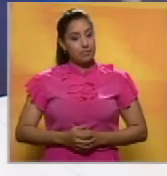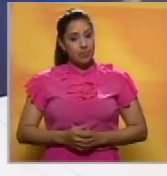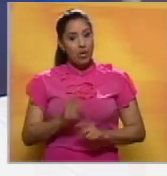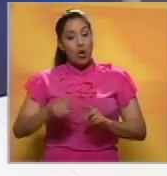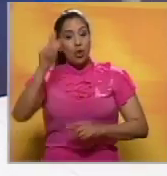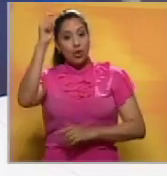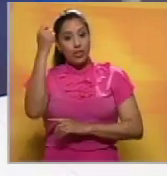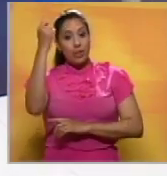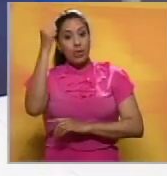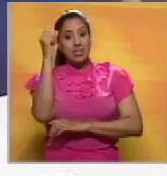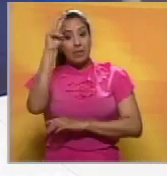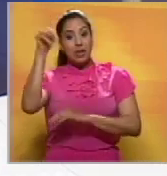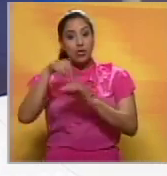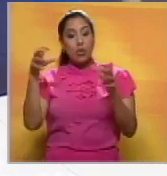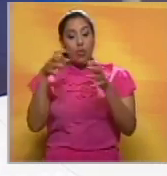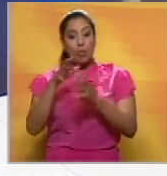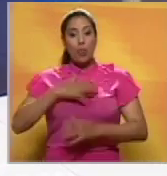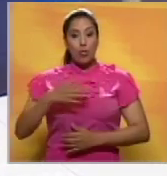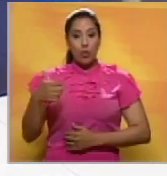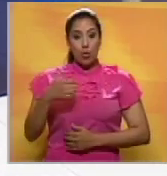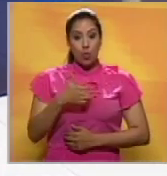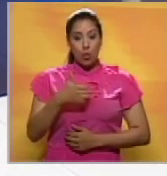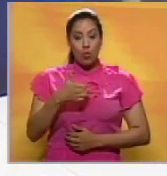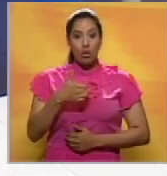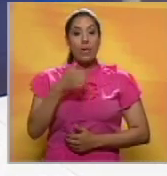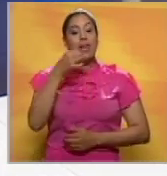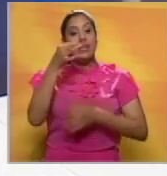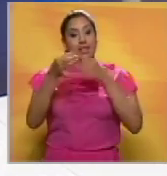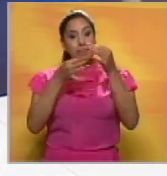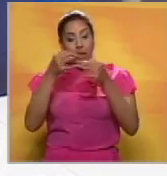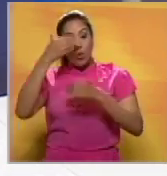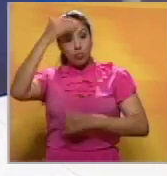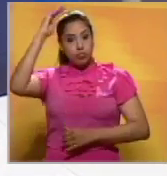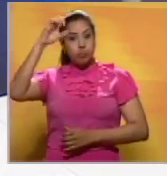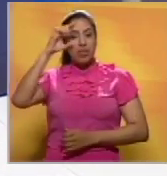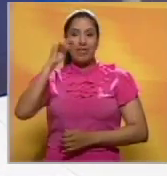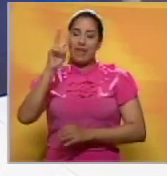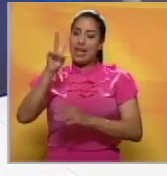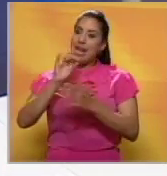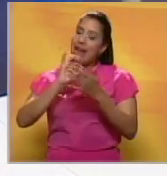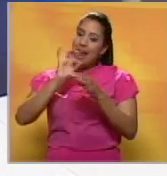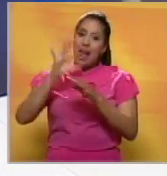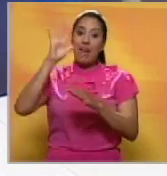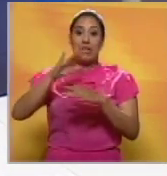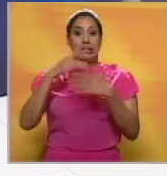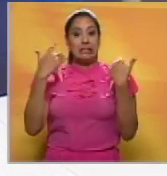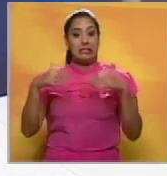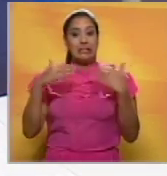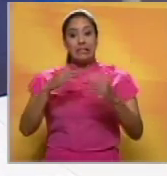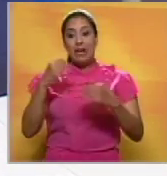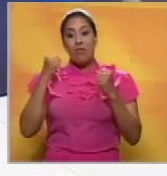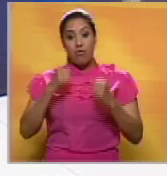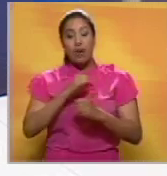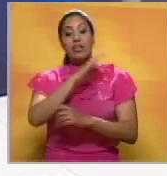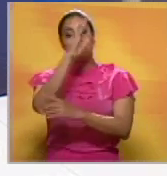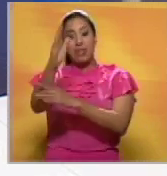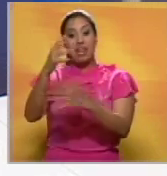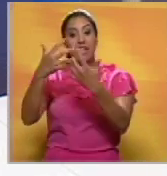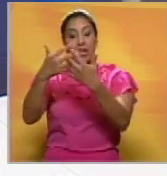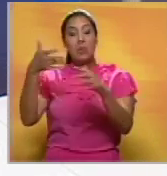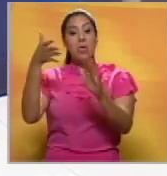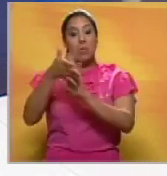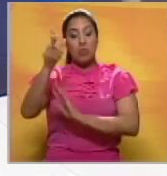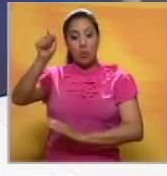El diputado ante la Asamblea Nacional por la Unidad, Henry Ramos Ayub, calificó como graves las sanciones aplicadas por el gobierno de los Estados Unidos